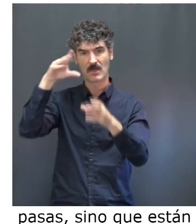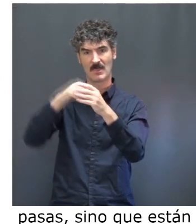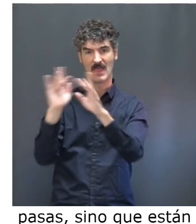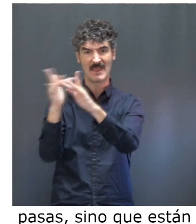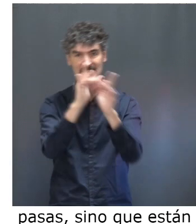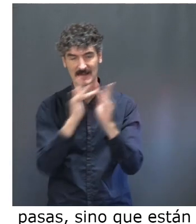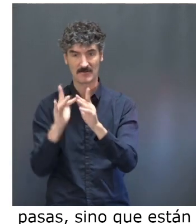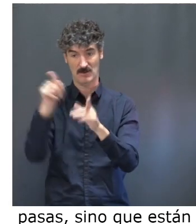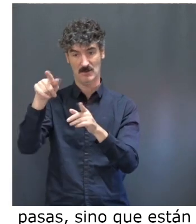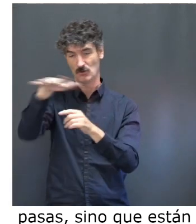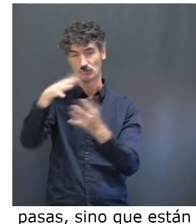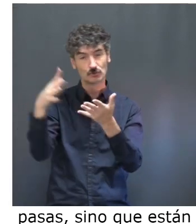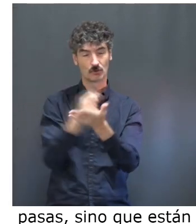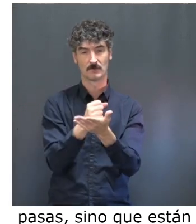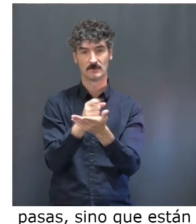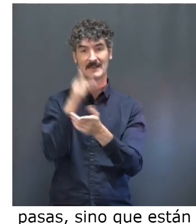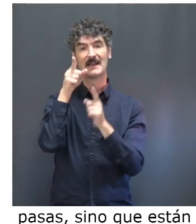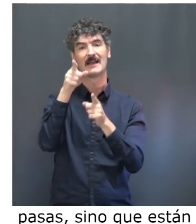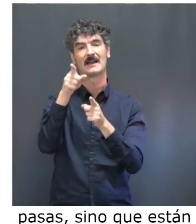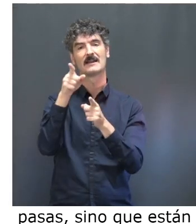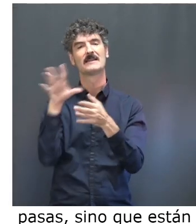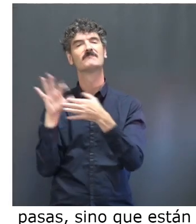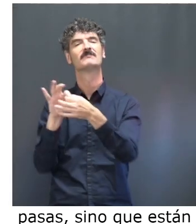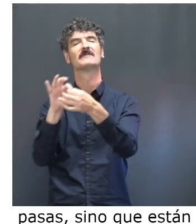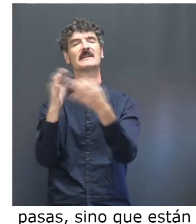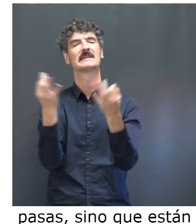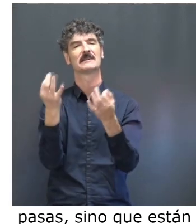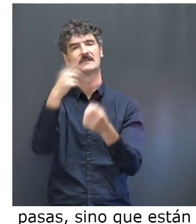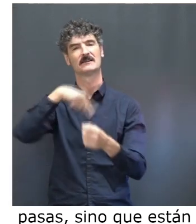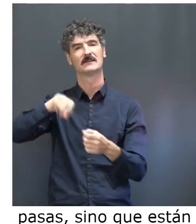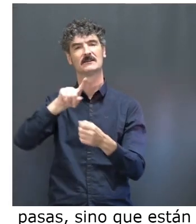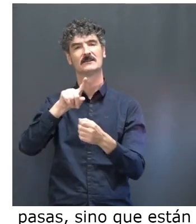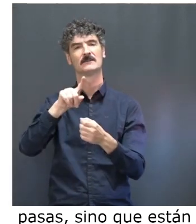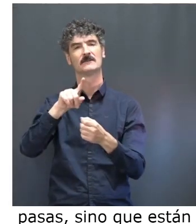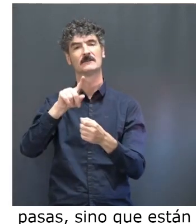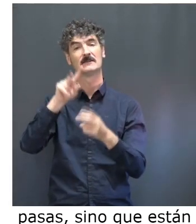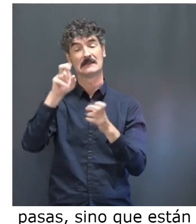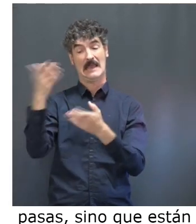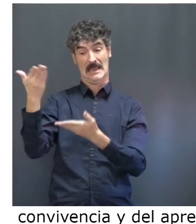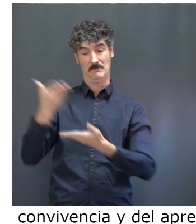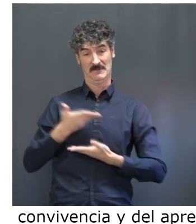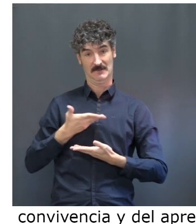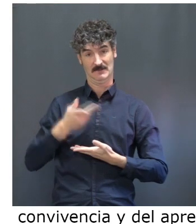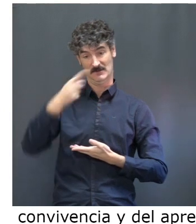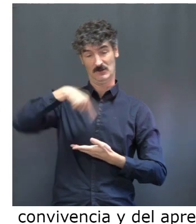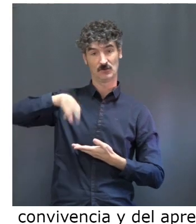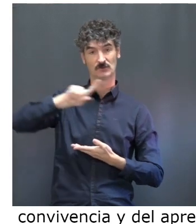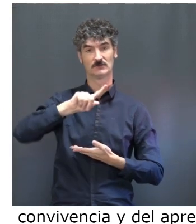¿no? Y aquí enlaza mucho, ¿no?, con el motivo de la invitación, ¿no?, que mencionaba